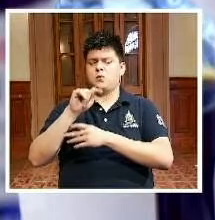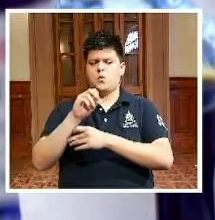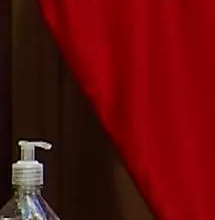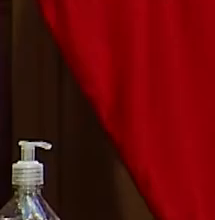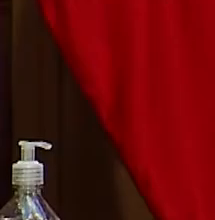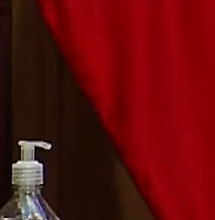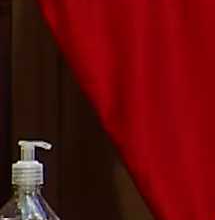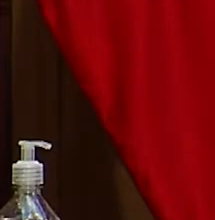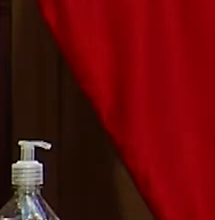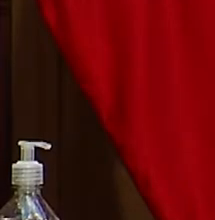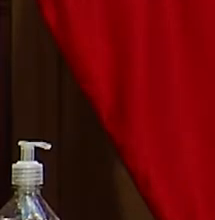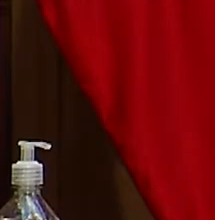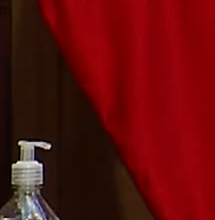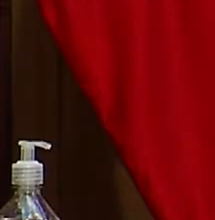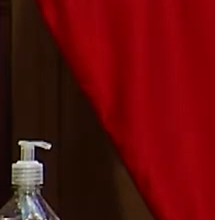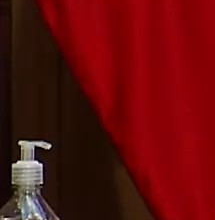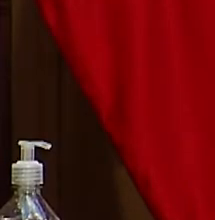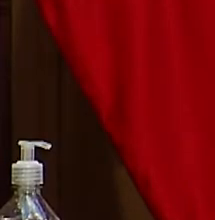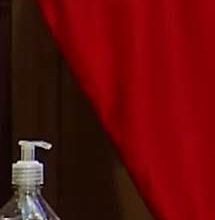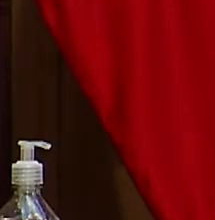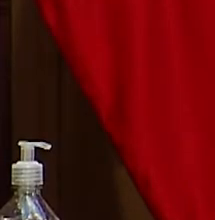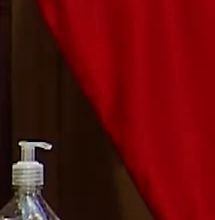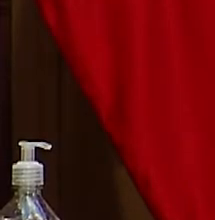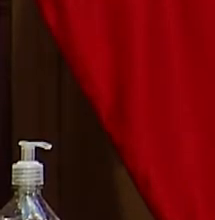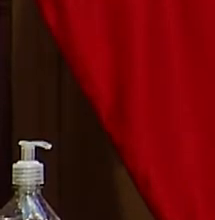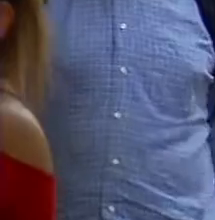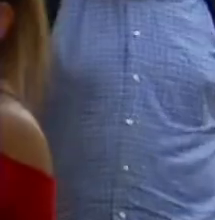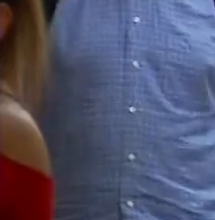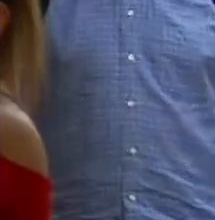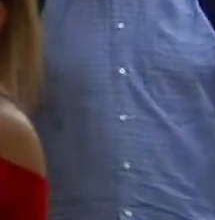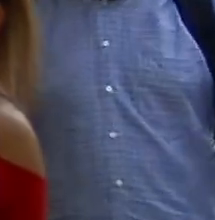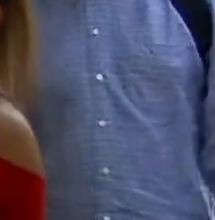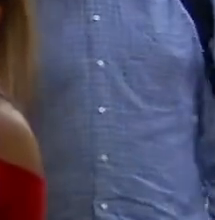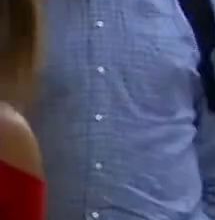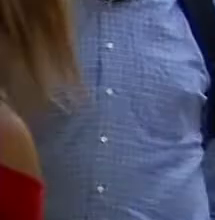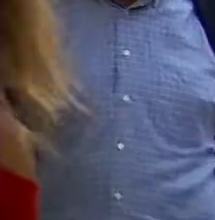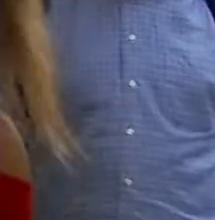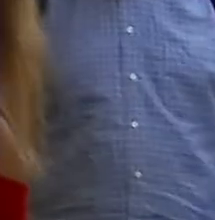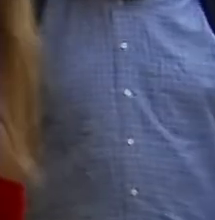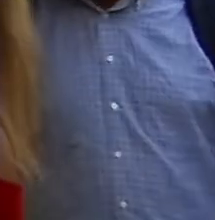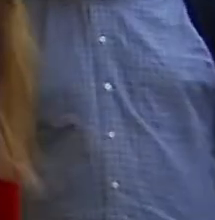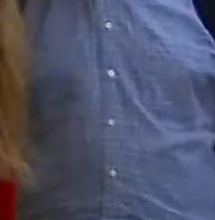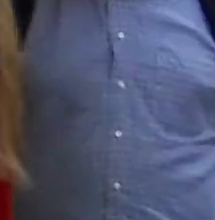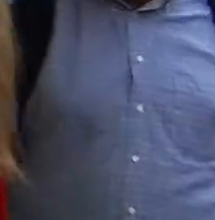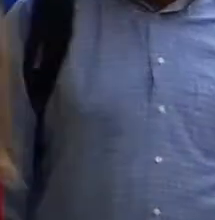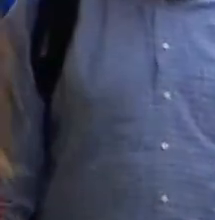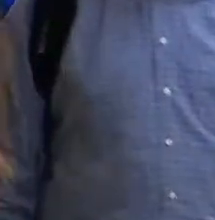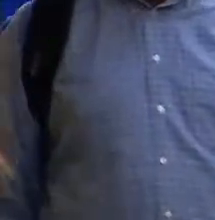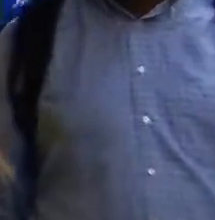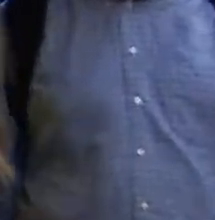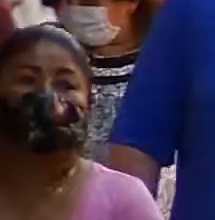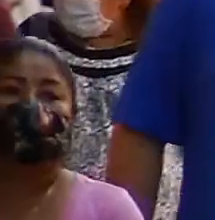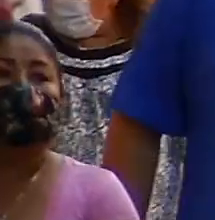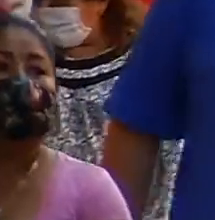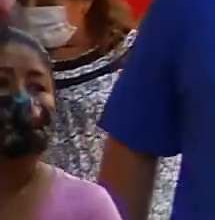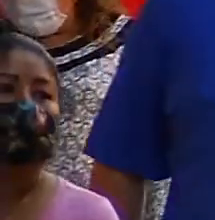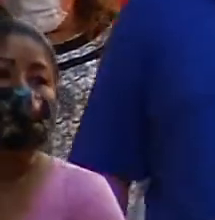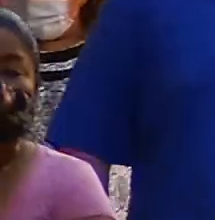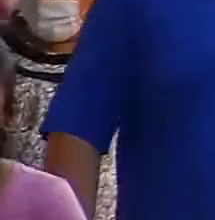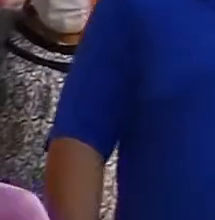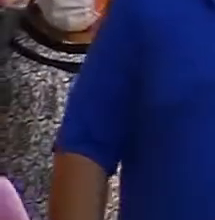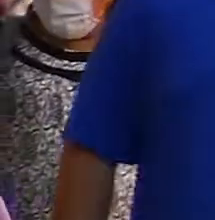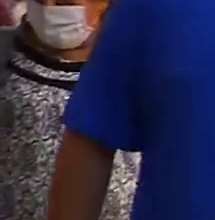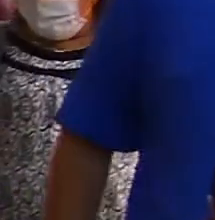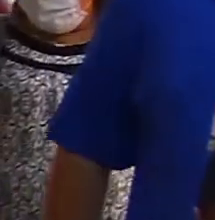secretario de salud manuel de la boca vasos quien señaló que a raíz del cobi 19 muchas personas lo están ingiriendo sin saber